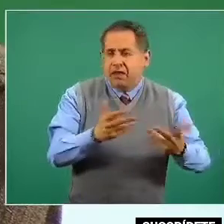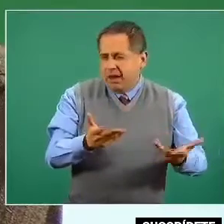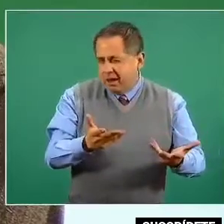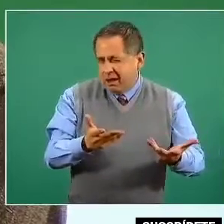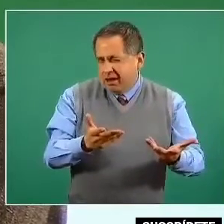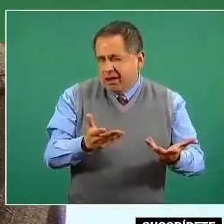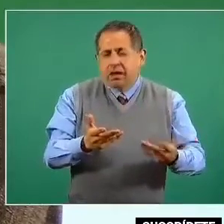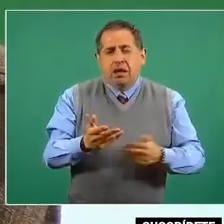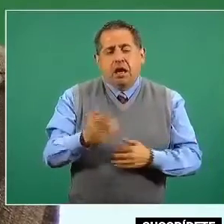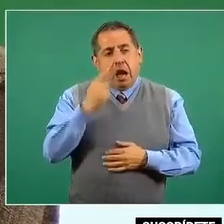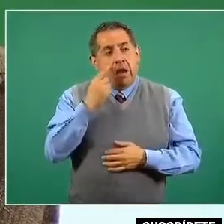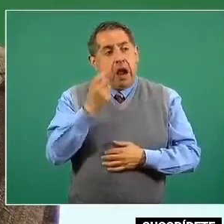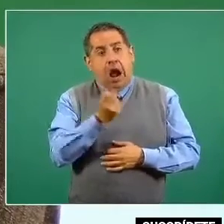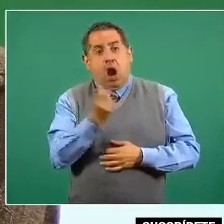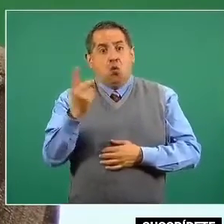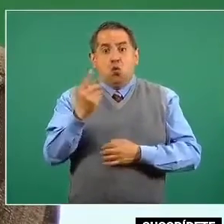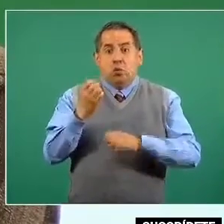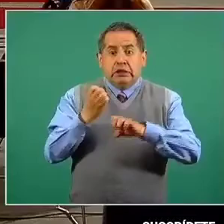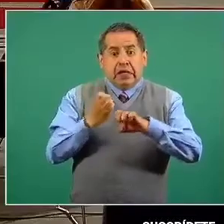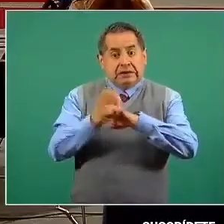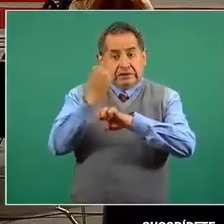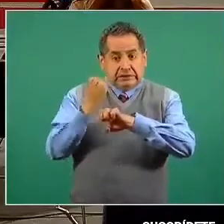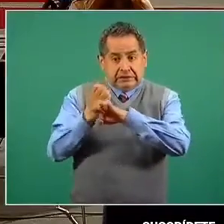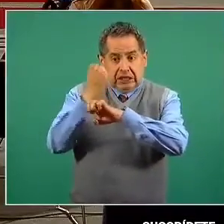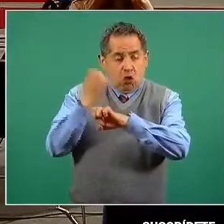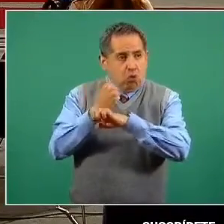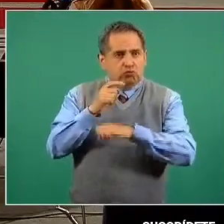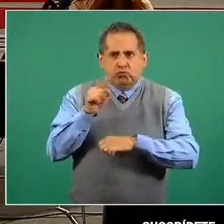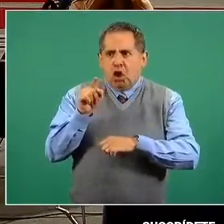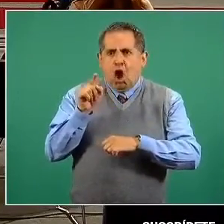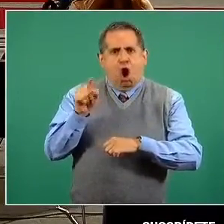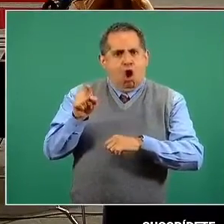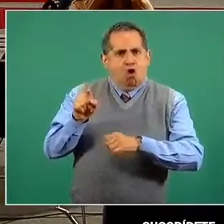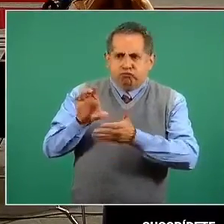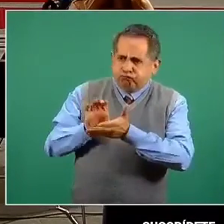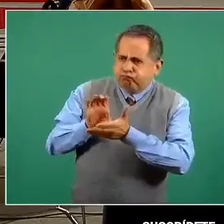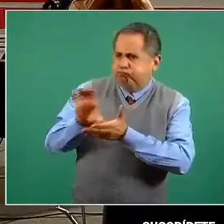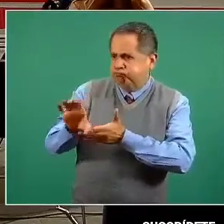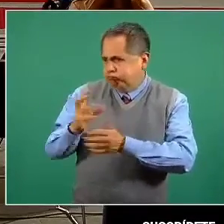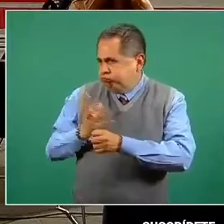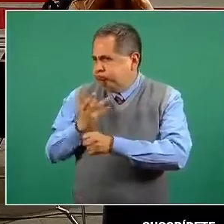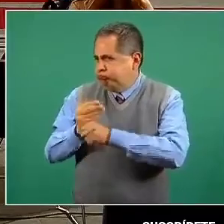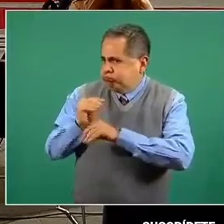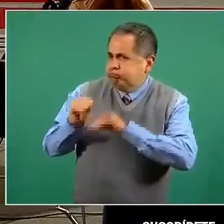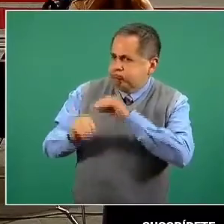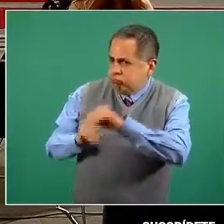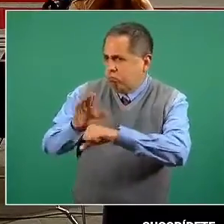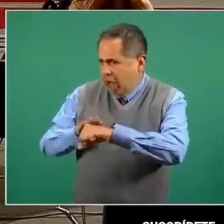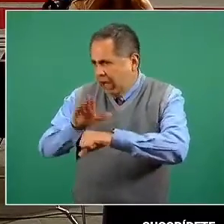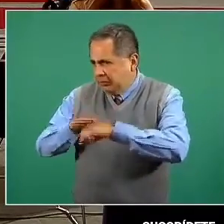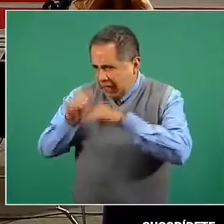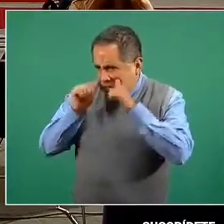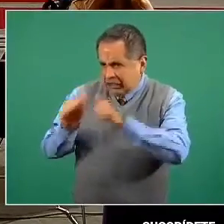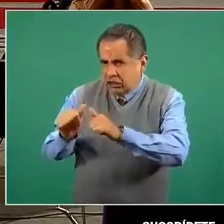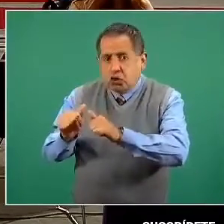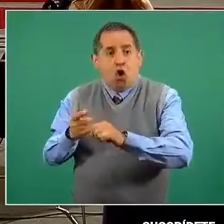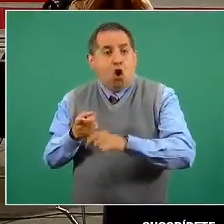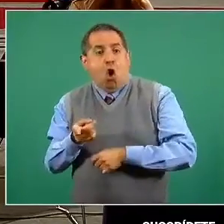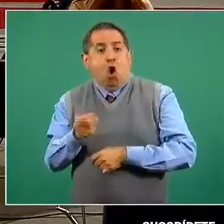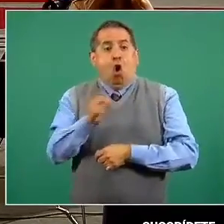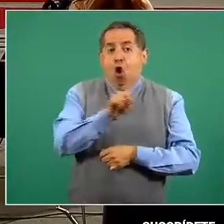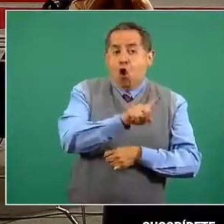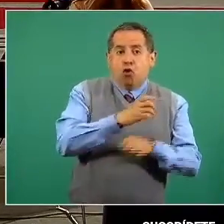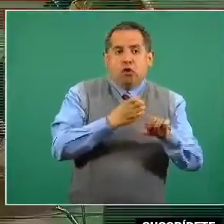mayor tiempo han hecho inversiones suficientes y hay otros que no, que ha pasado quizá,